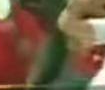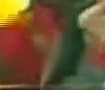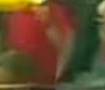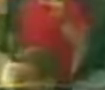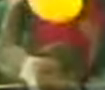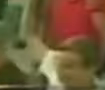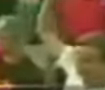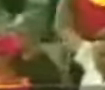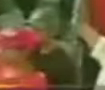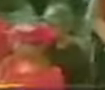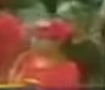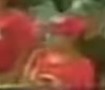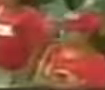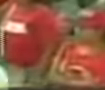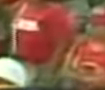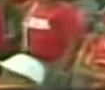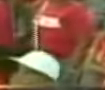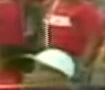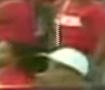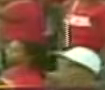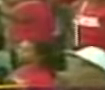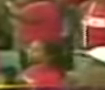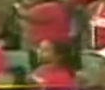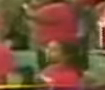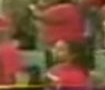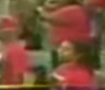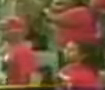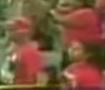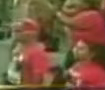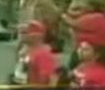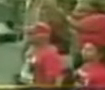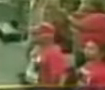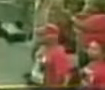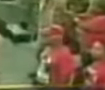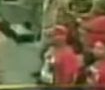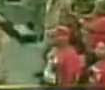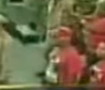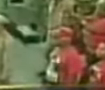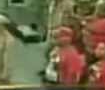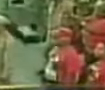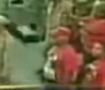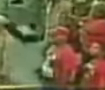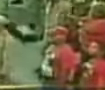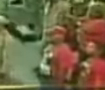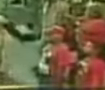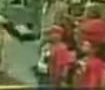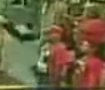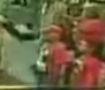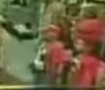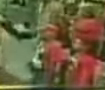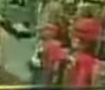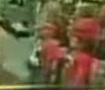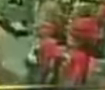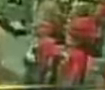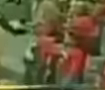ser incorporadas y trabajadas en los próximos 7 años,